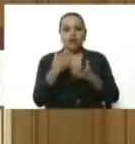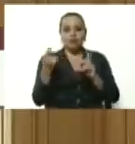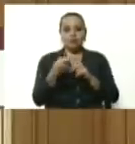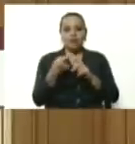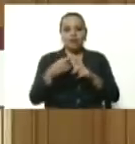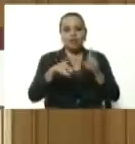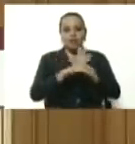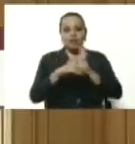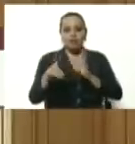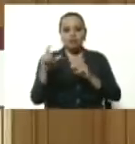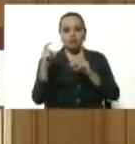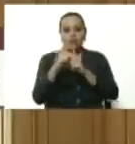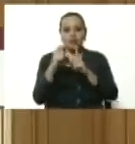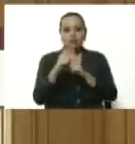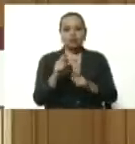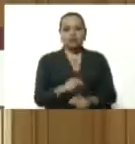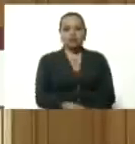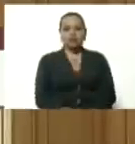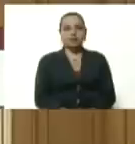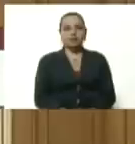derecho de palabra.